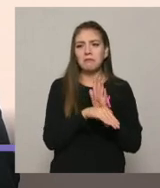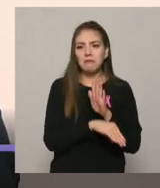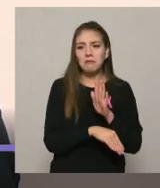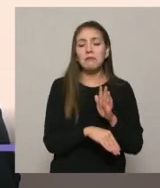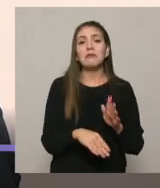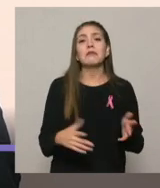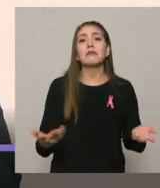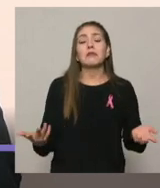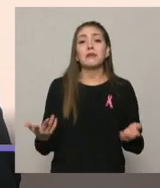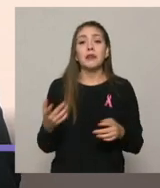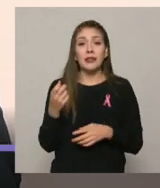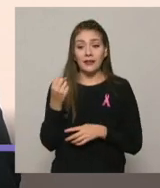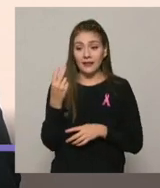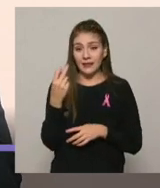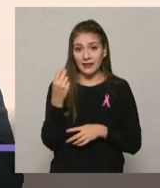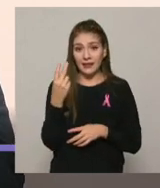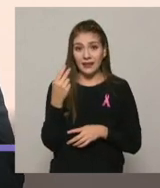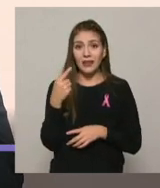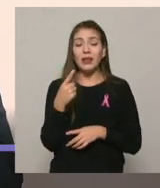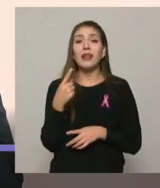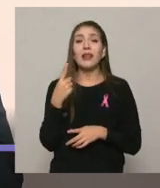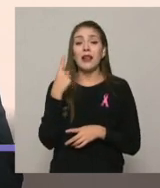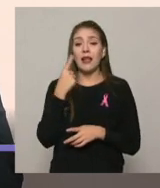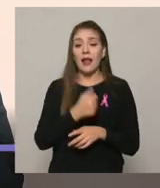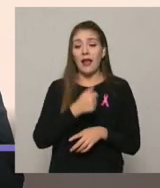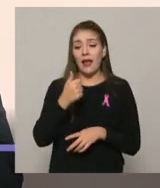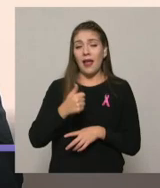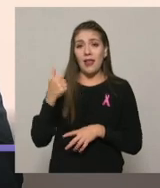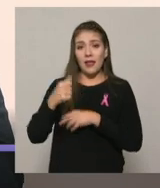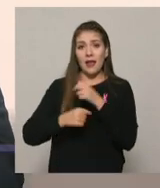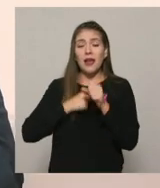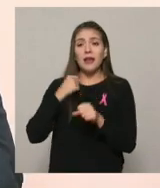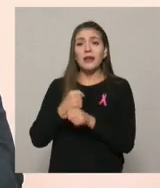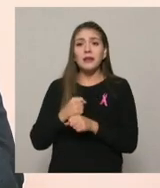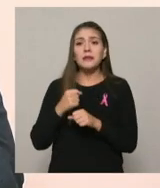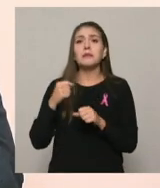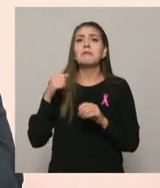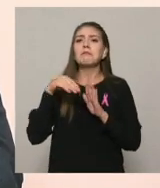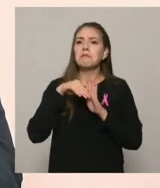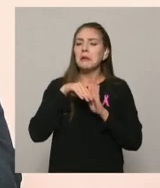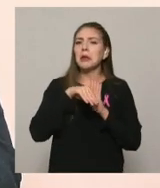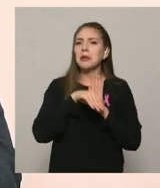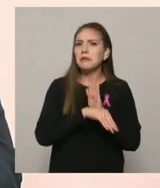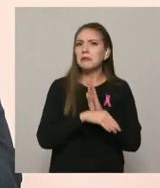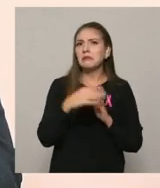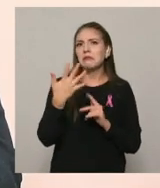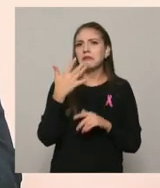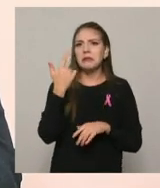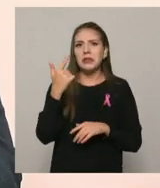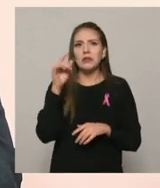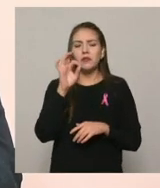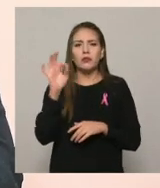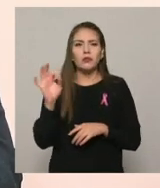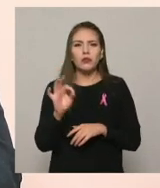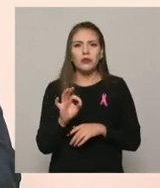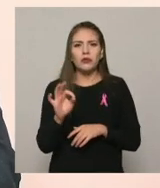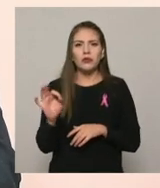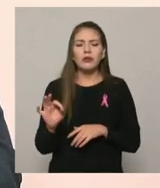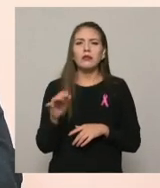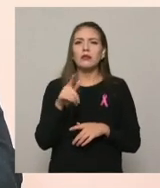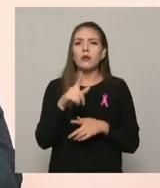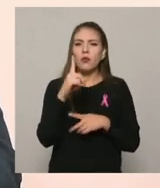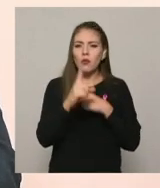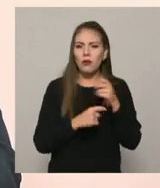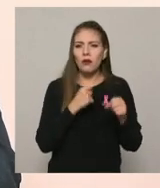la televisión cada año tiene una pérdida de auditorios del 7% anual. Es una pérdida realmente notable, por